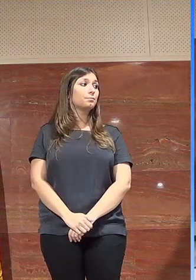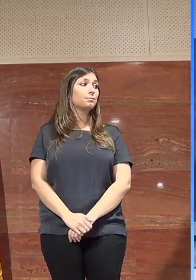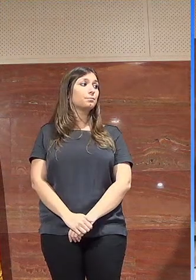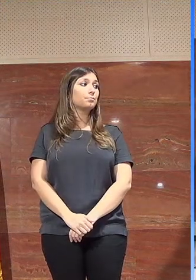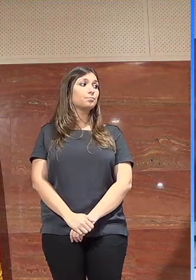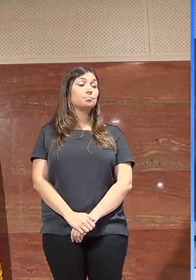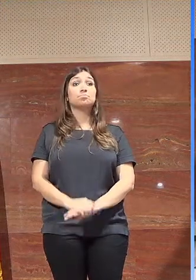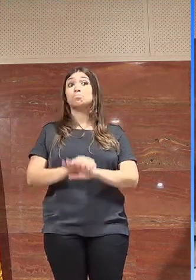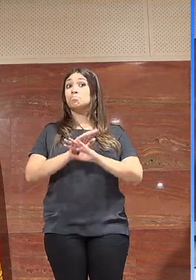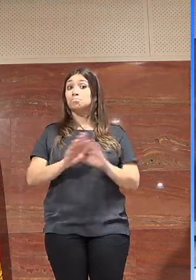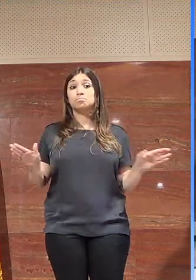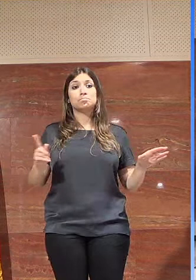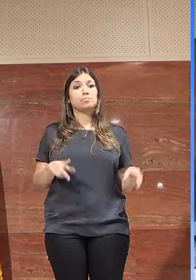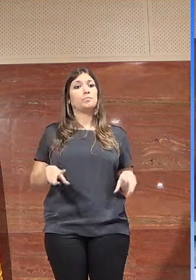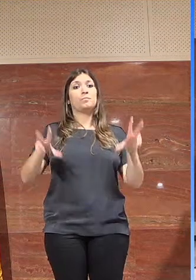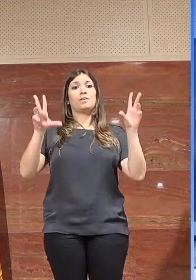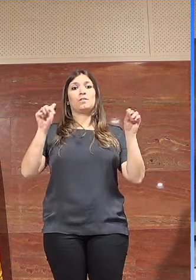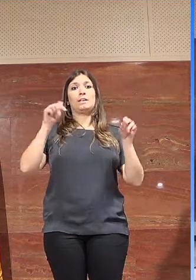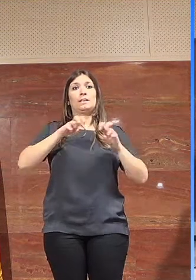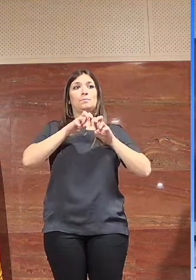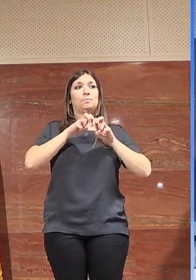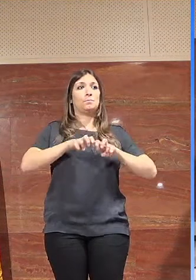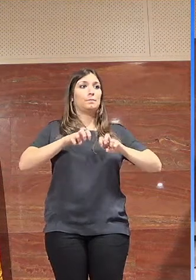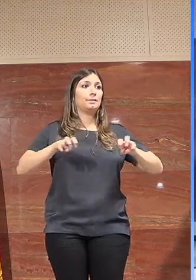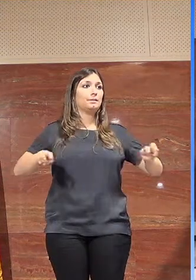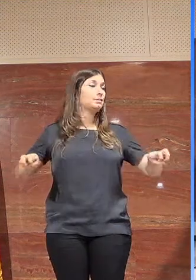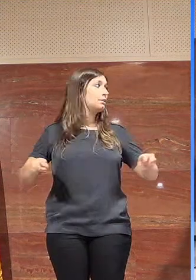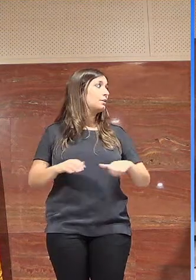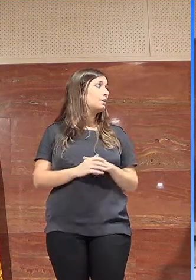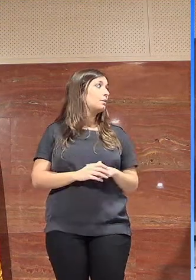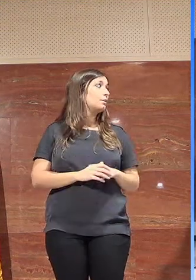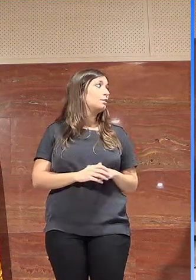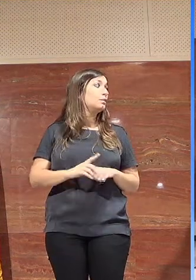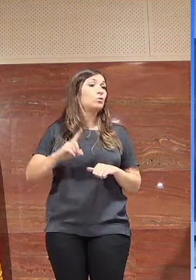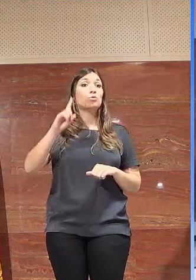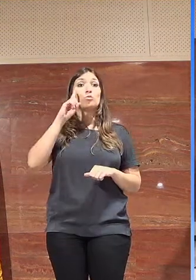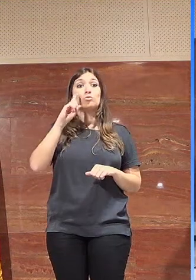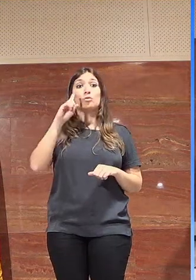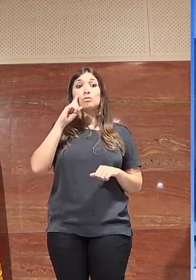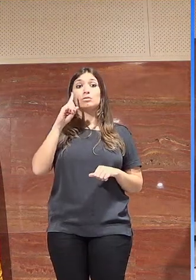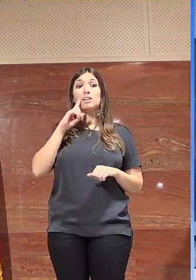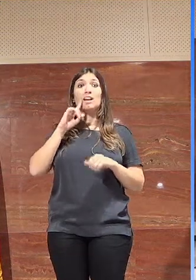Bueno, pues si no, damos por cerrada esta mesa y yo no sé si hay... Antes había un